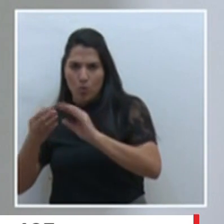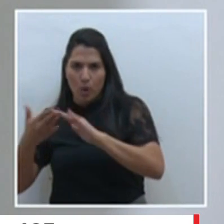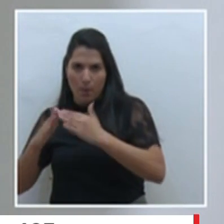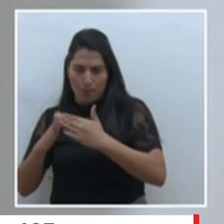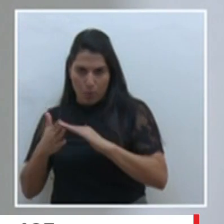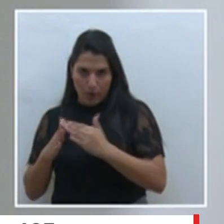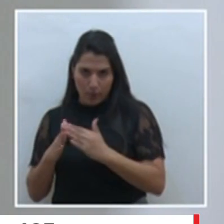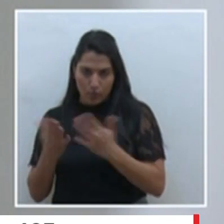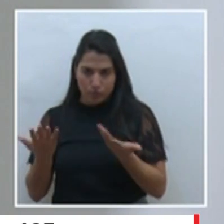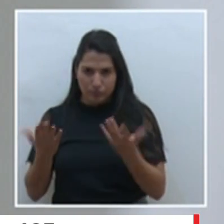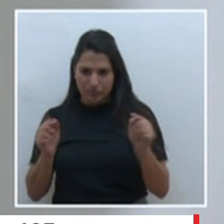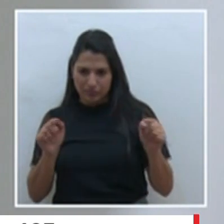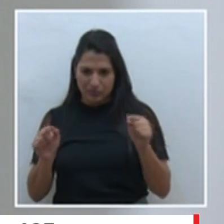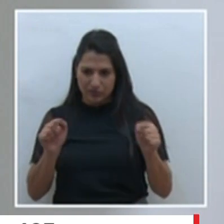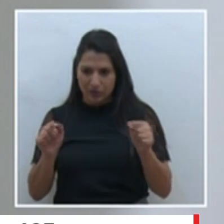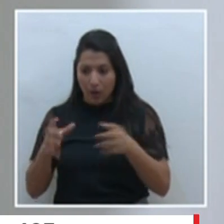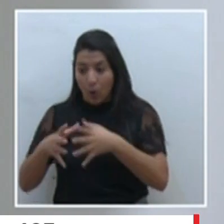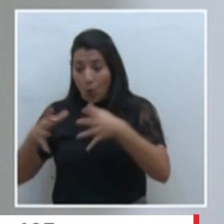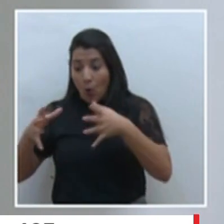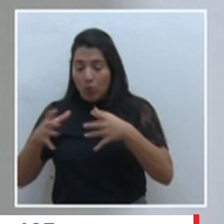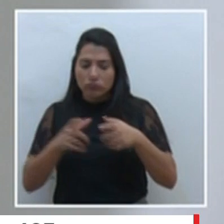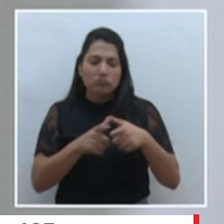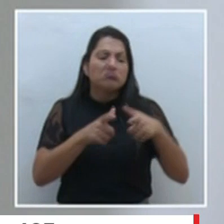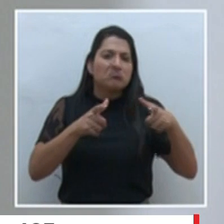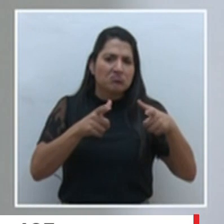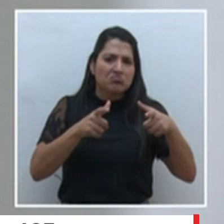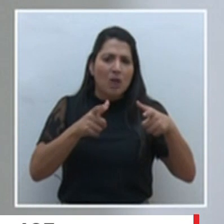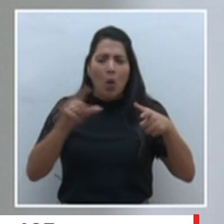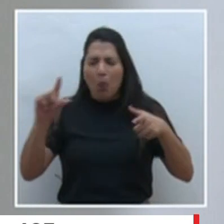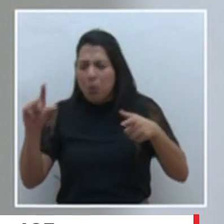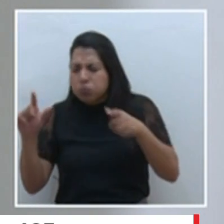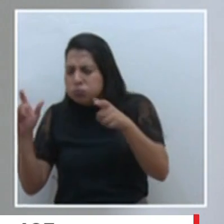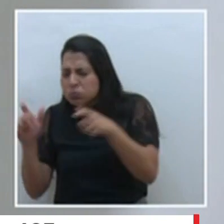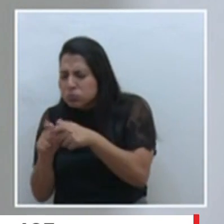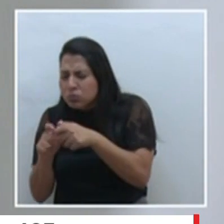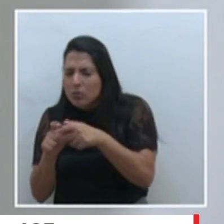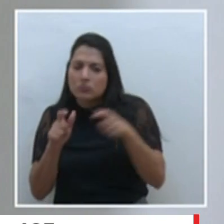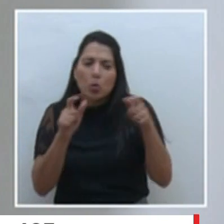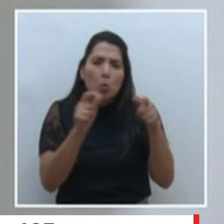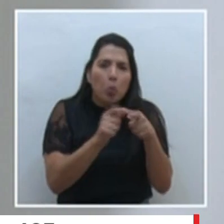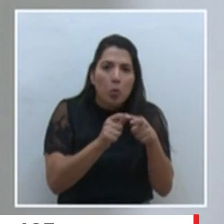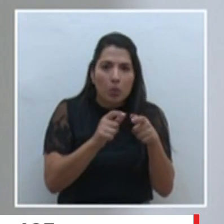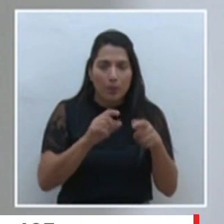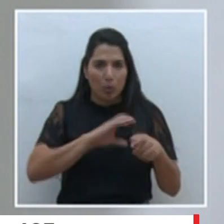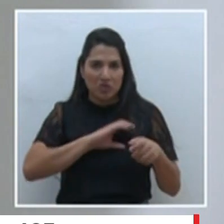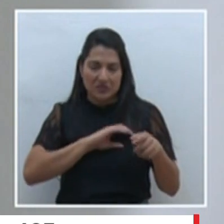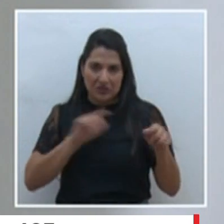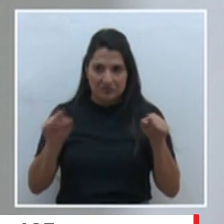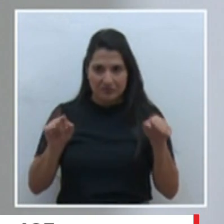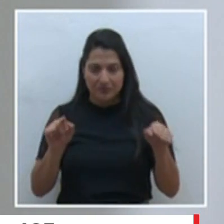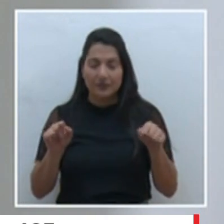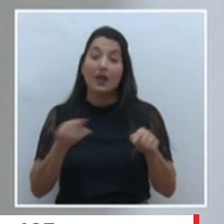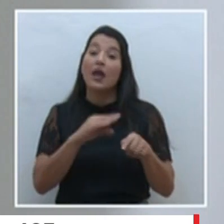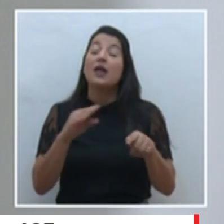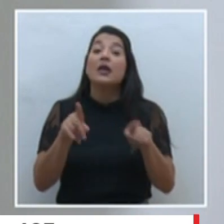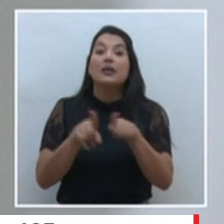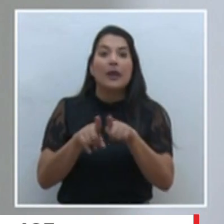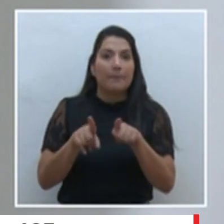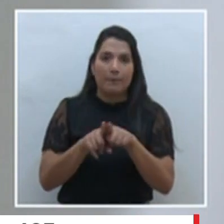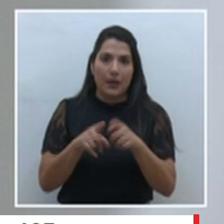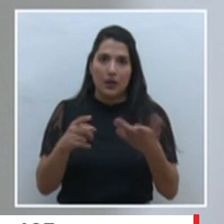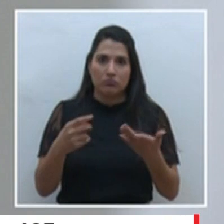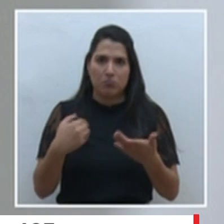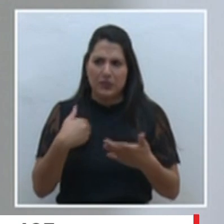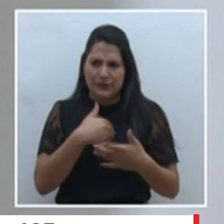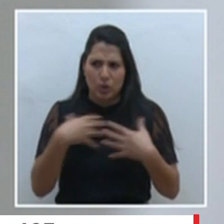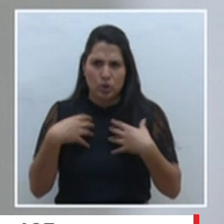los que tengan eventualmente por parte de las municipalidades algún tipo de forma de colaborar en ese tipo de verificación, pues también está presente. Pues en realidad